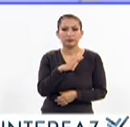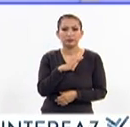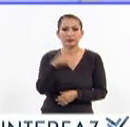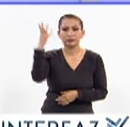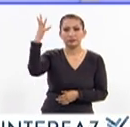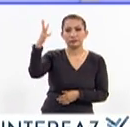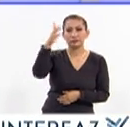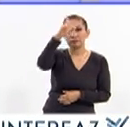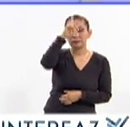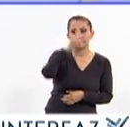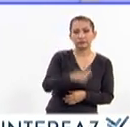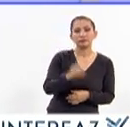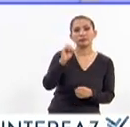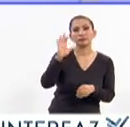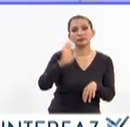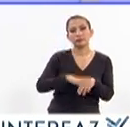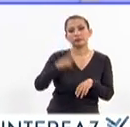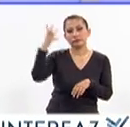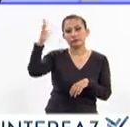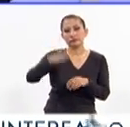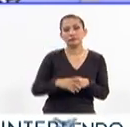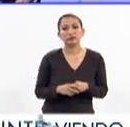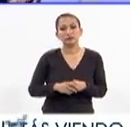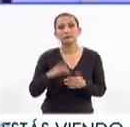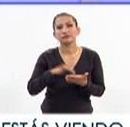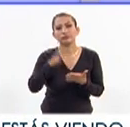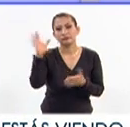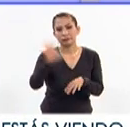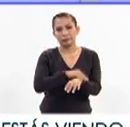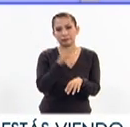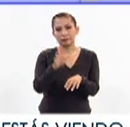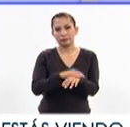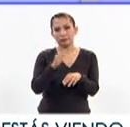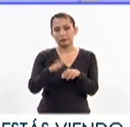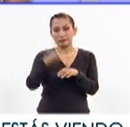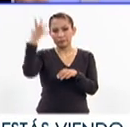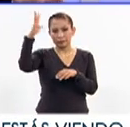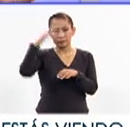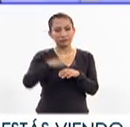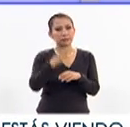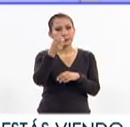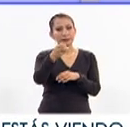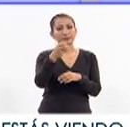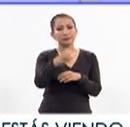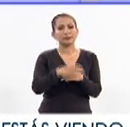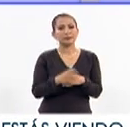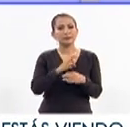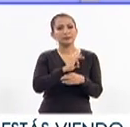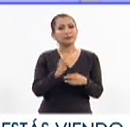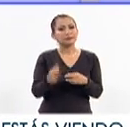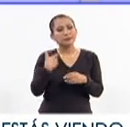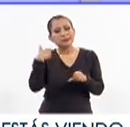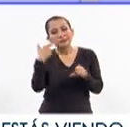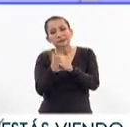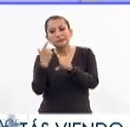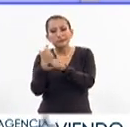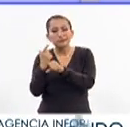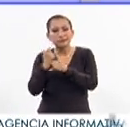entre el Sol y la Luna, o principalmente el Sol, gracias a la energía emanada del Sol. Así que por ello podemos